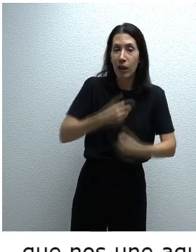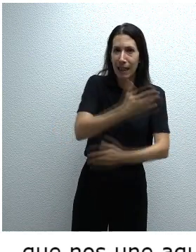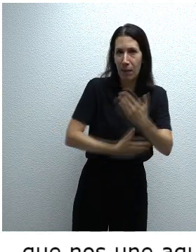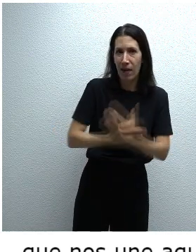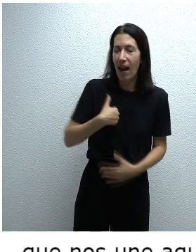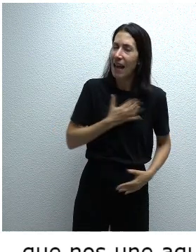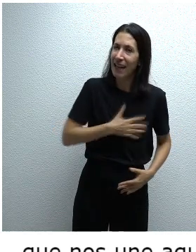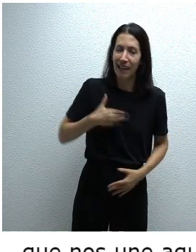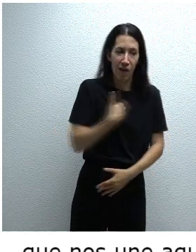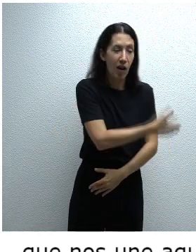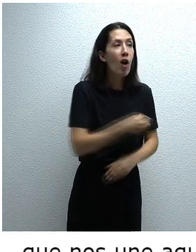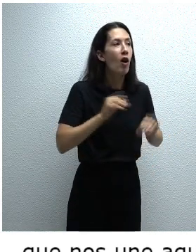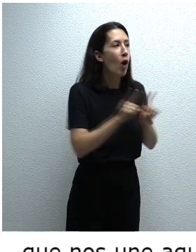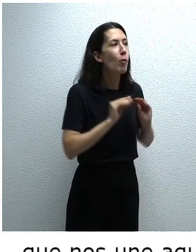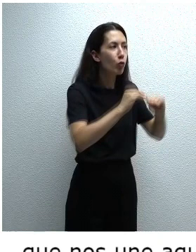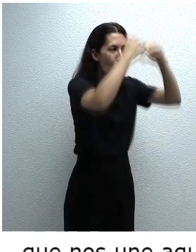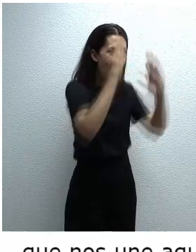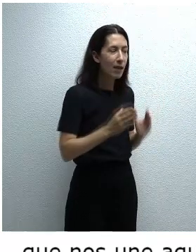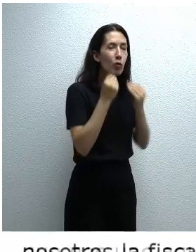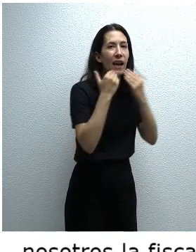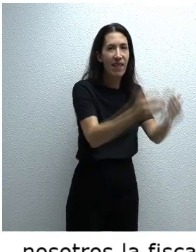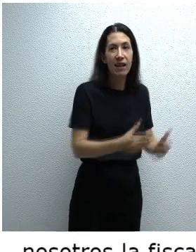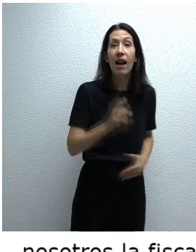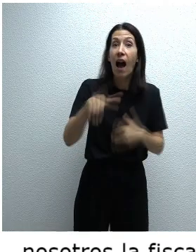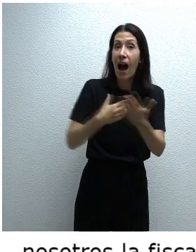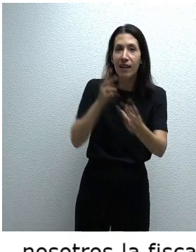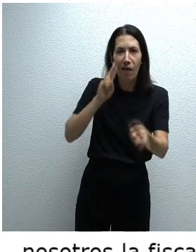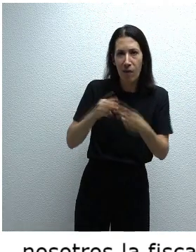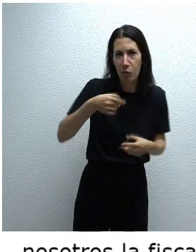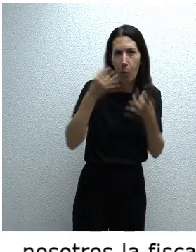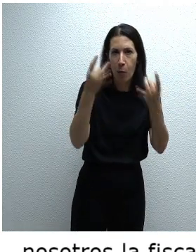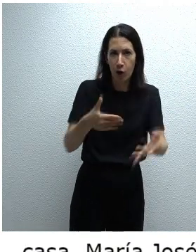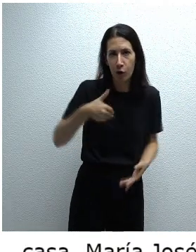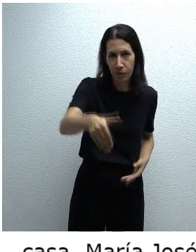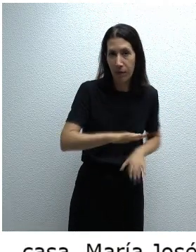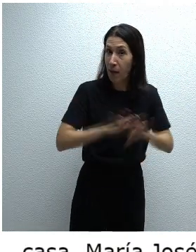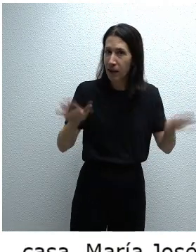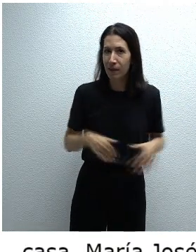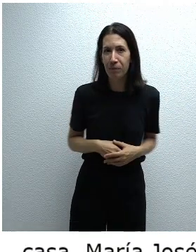discapacidad. Esta es tu casa, María José. Muchísimas gracias y hasta la próxima. Nada más.